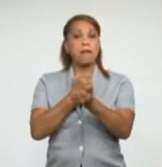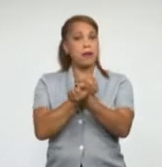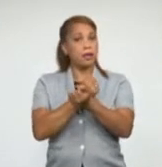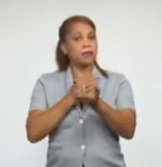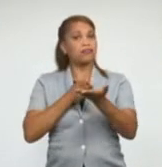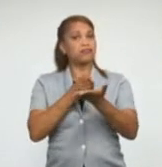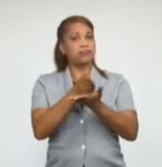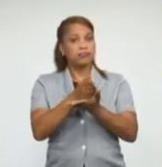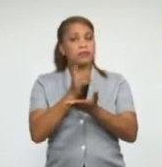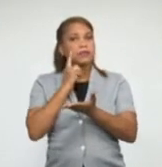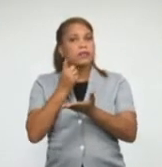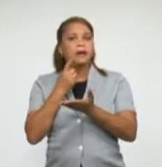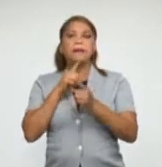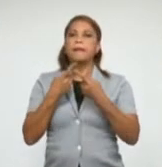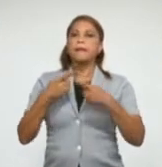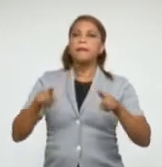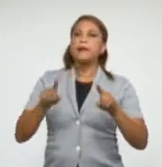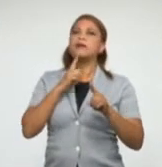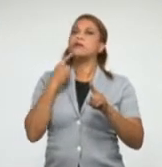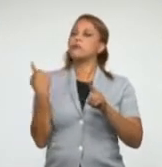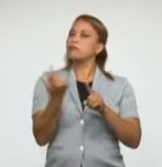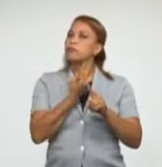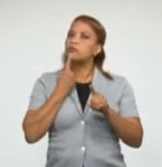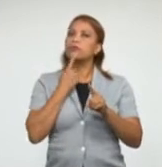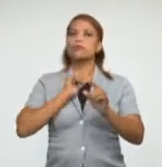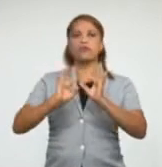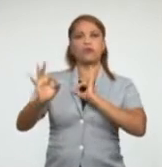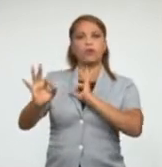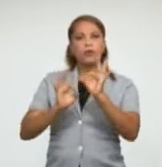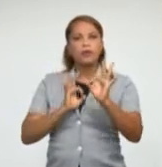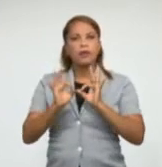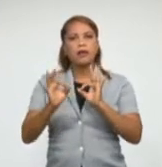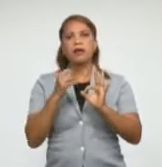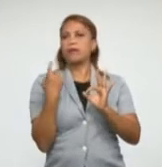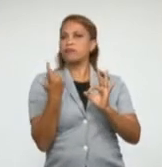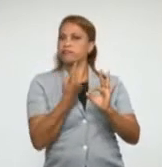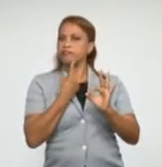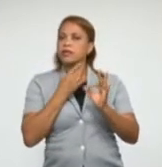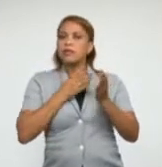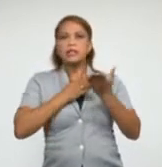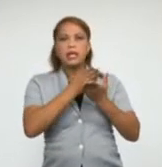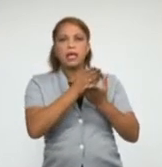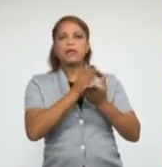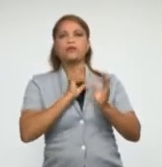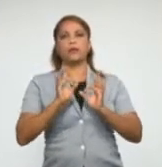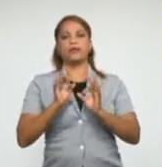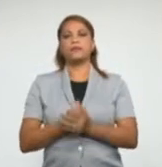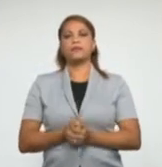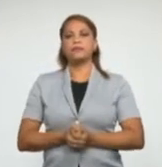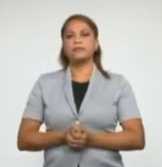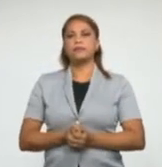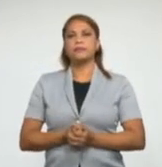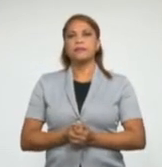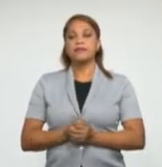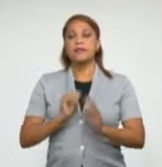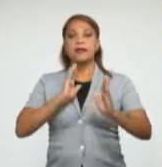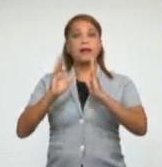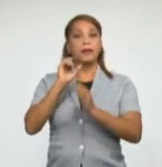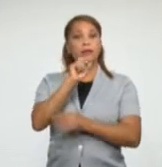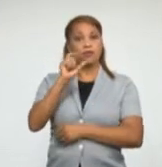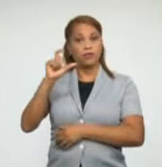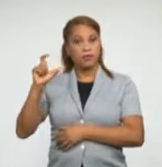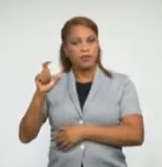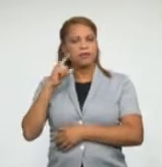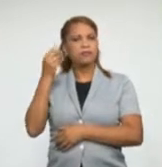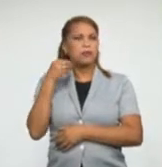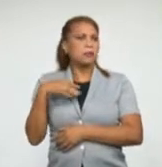en el camino de la prevención y de hacer las acciones que corresponden. En el occidente nos preocupan, como decía el